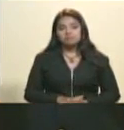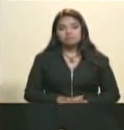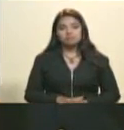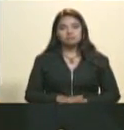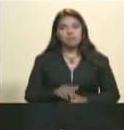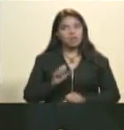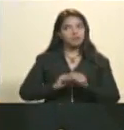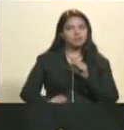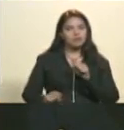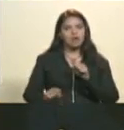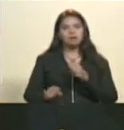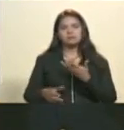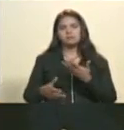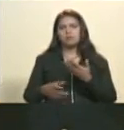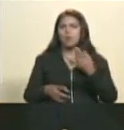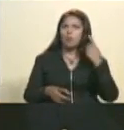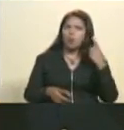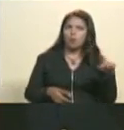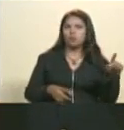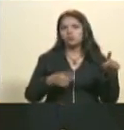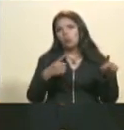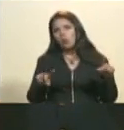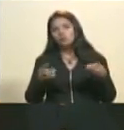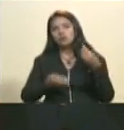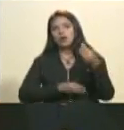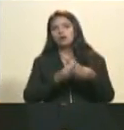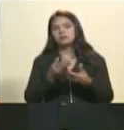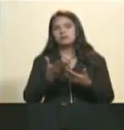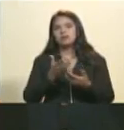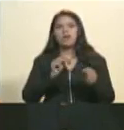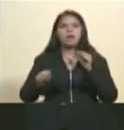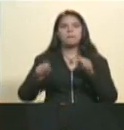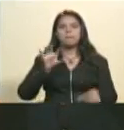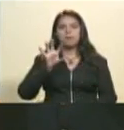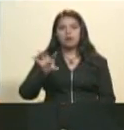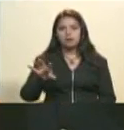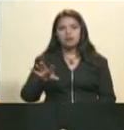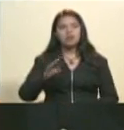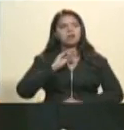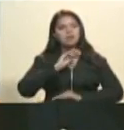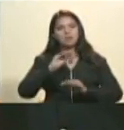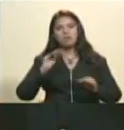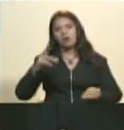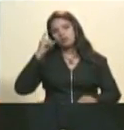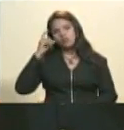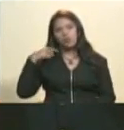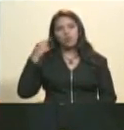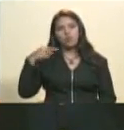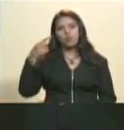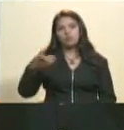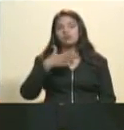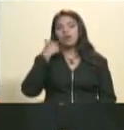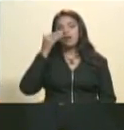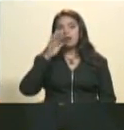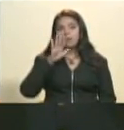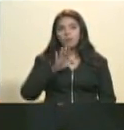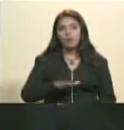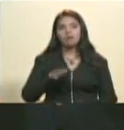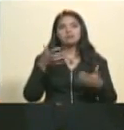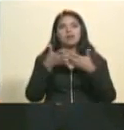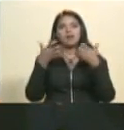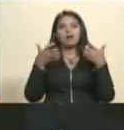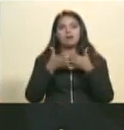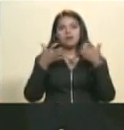evitar lo que otros sectores apátridas invocan todos los días: la muerte, la guerra